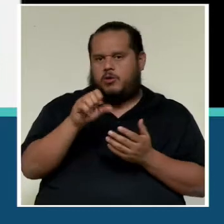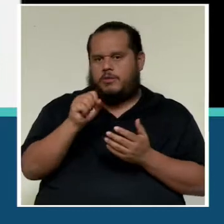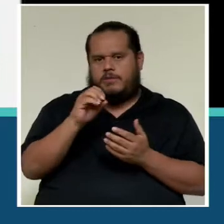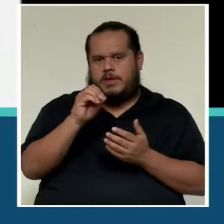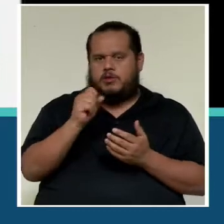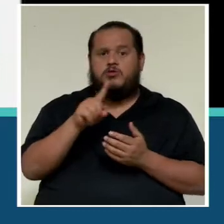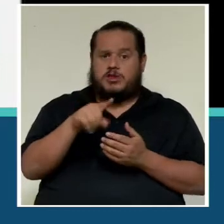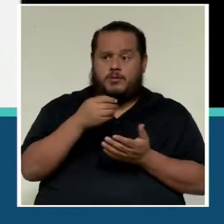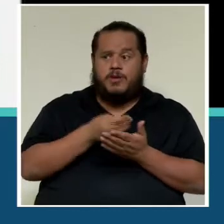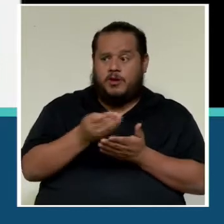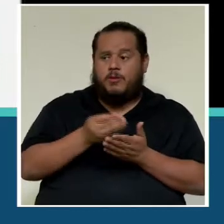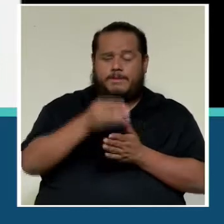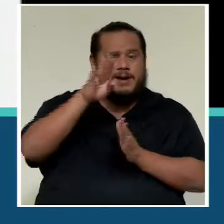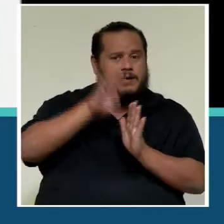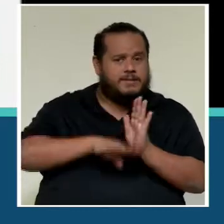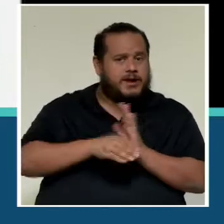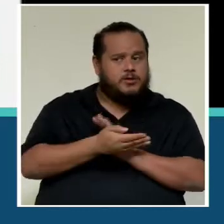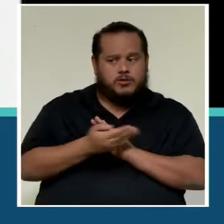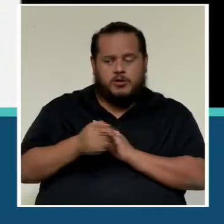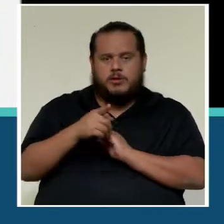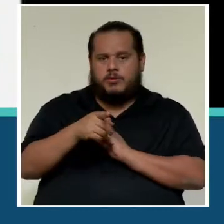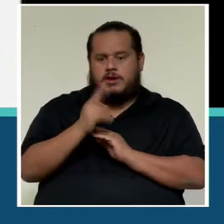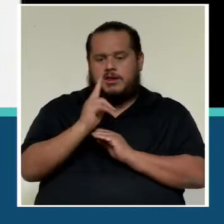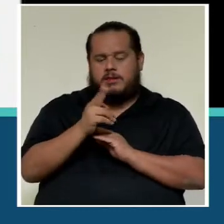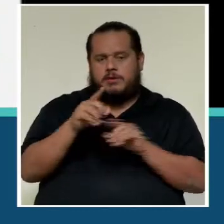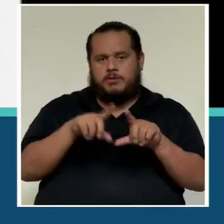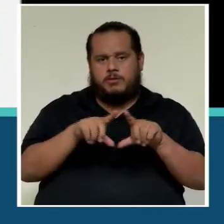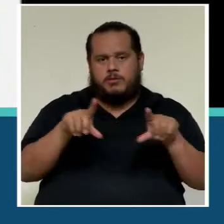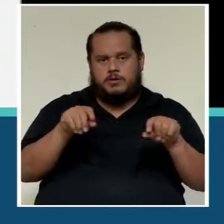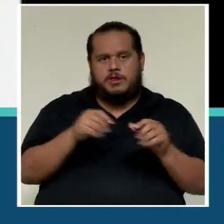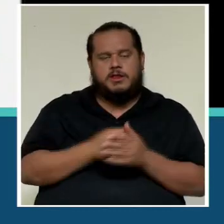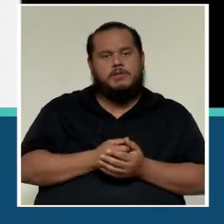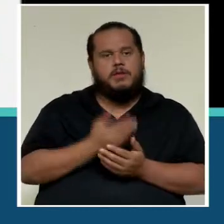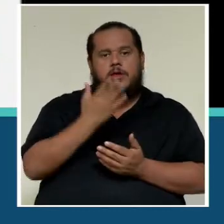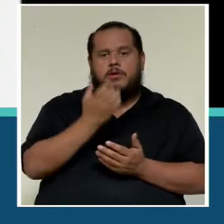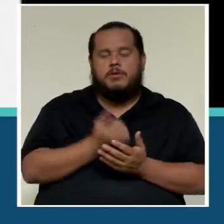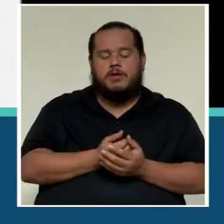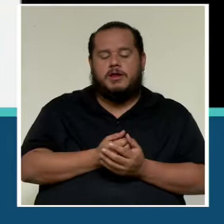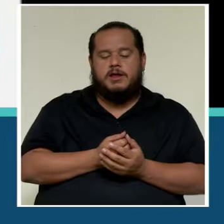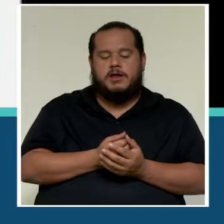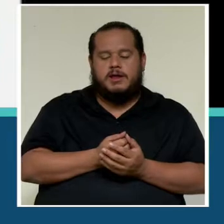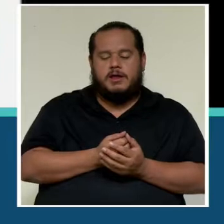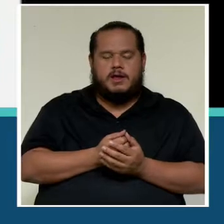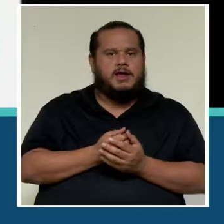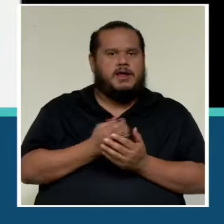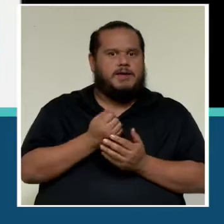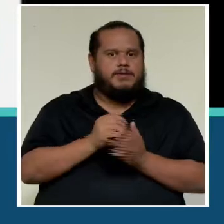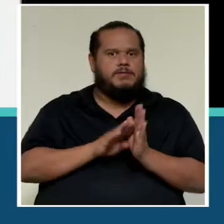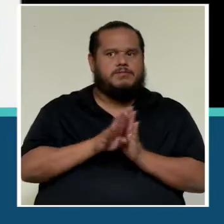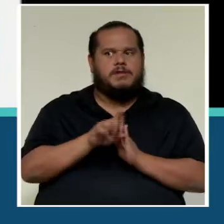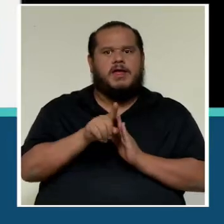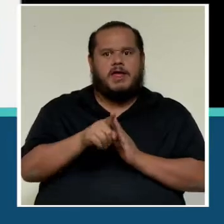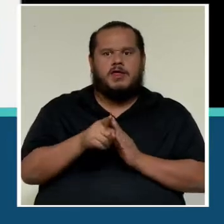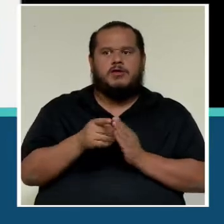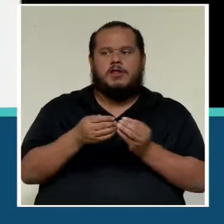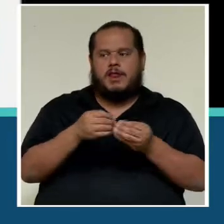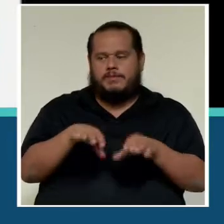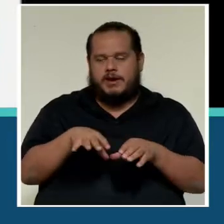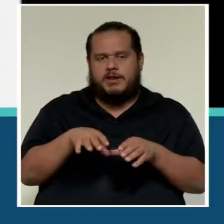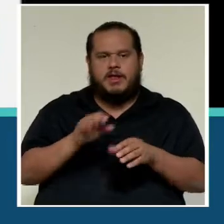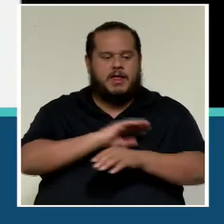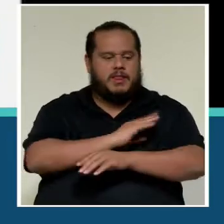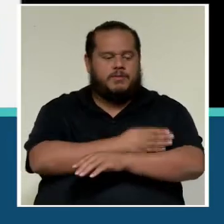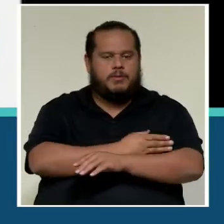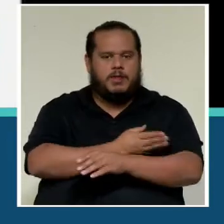menos cosas por ese mismo billete, porque todo subió de precio. Y eso se llama pérdida de poder adquisitivo y por